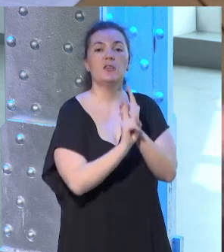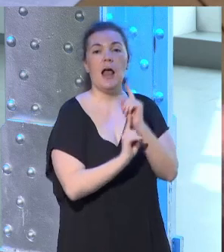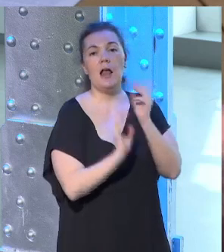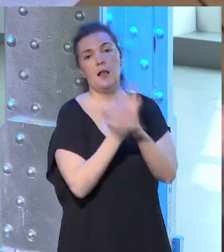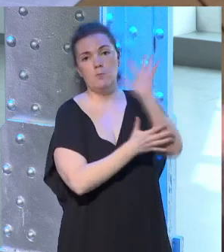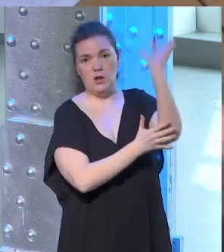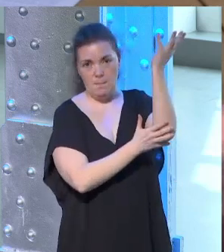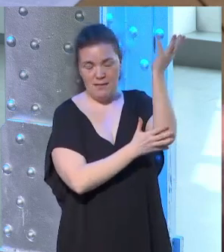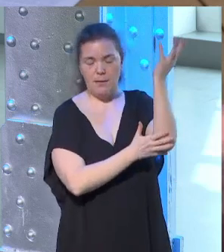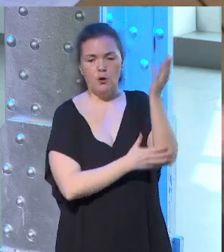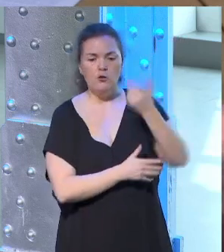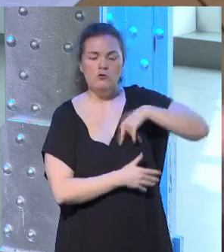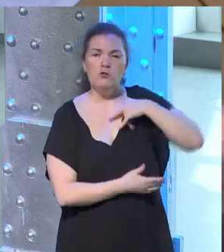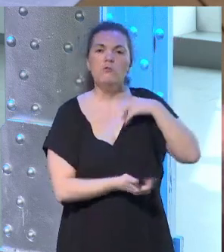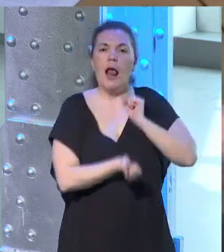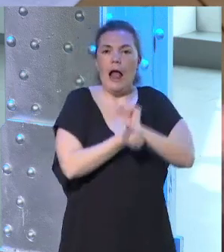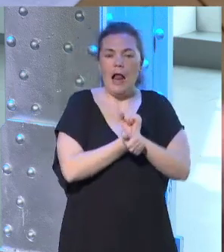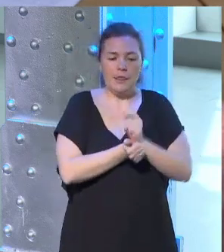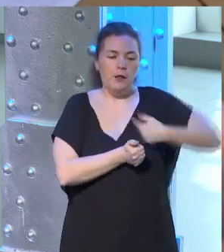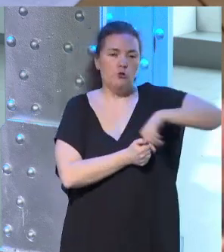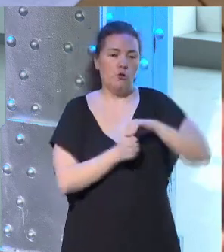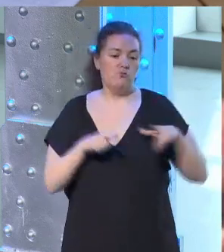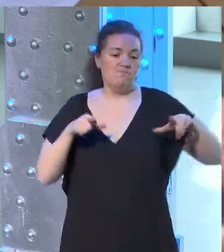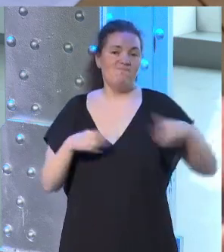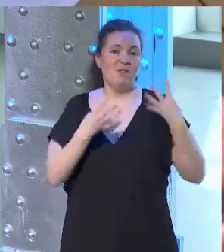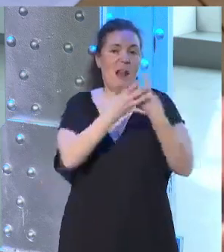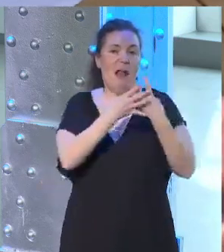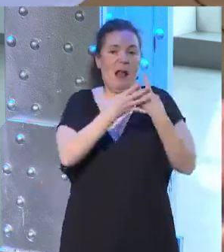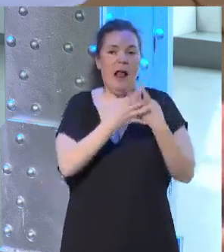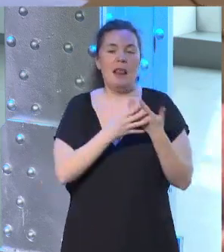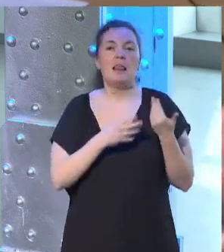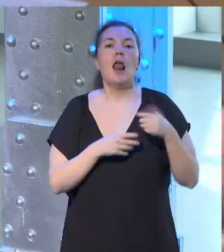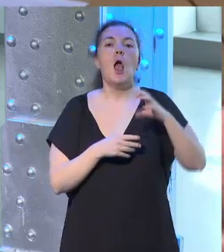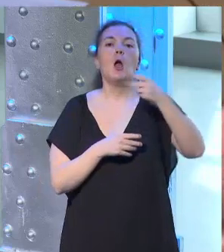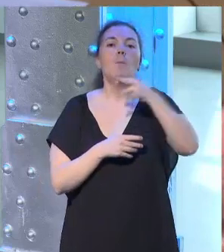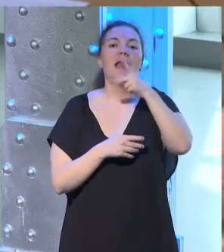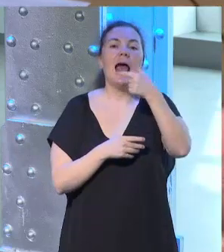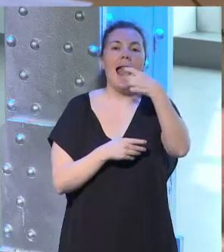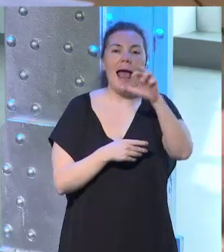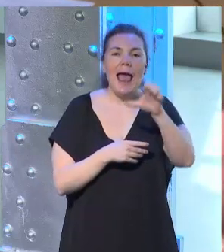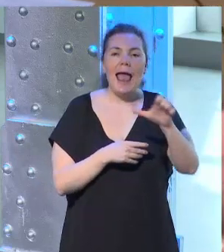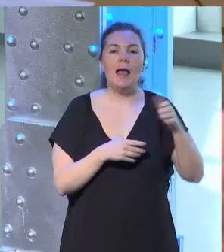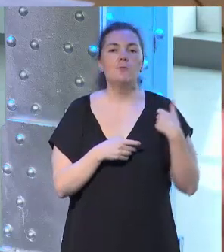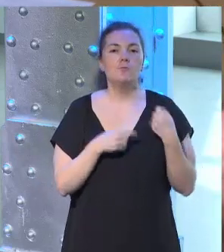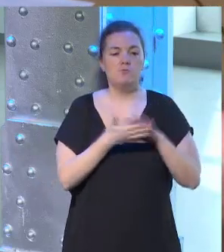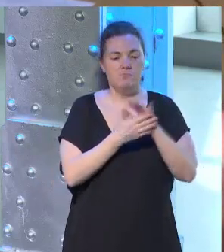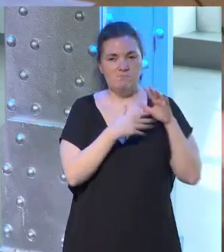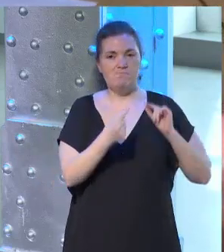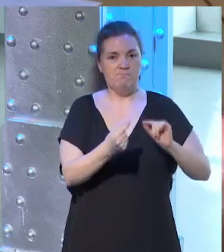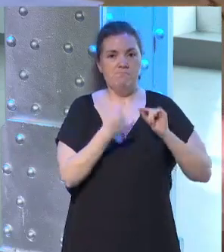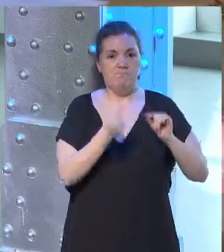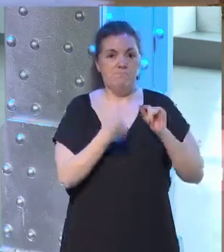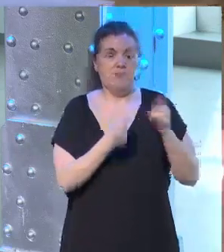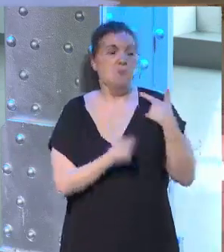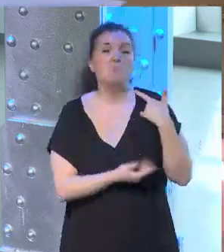una reflexión, todos juntos. Estábamos en un ala de la prisión de Copenhague, que ellos mismos la llamaban la cárcel del clima, y nosotros éramos